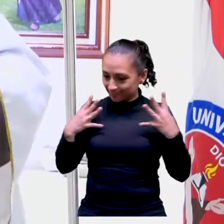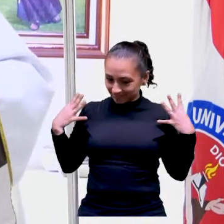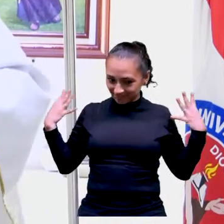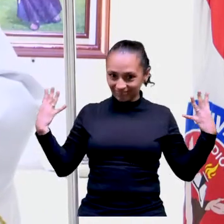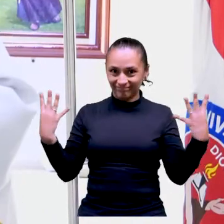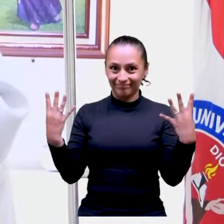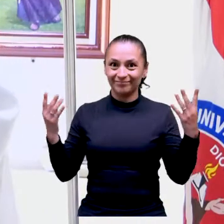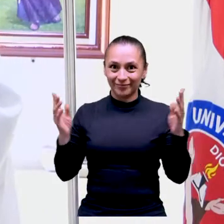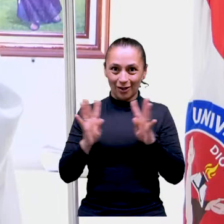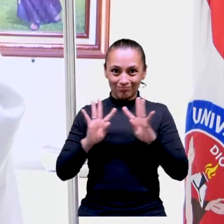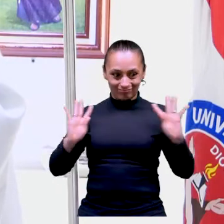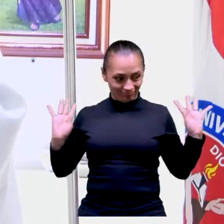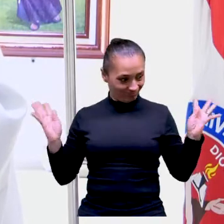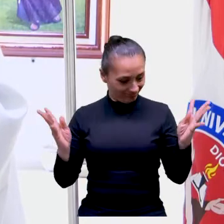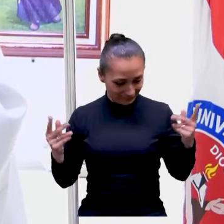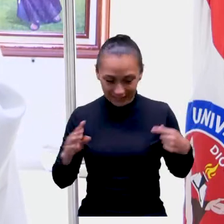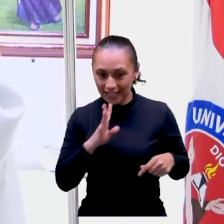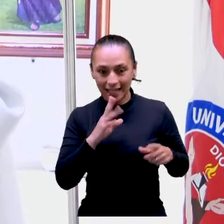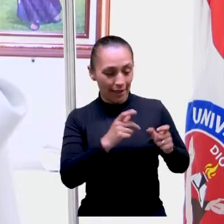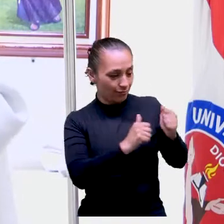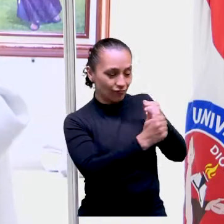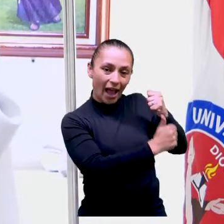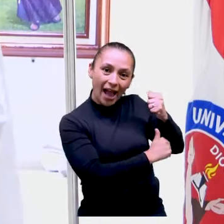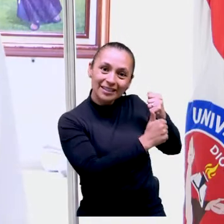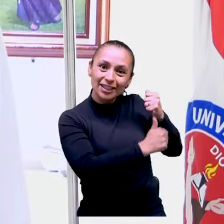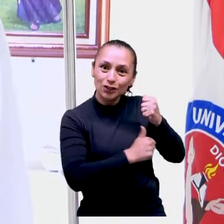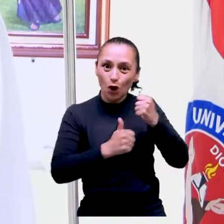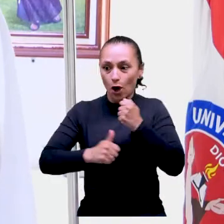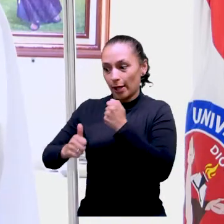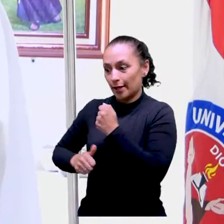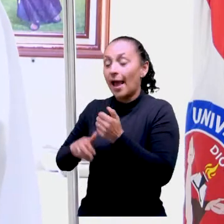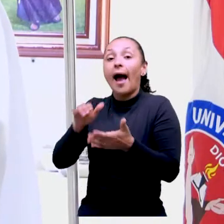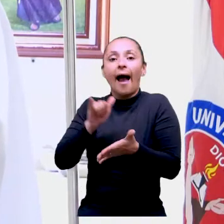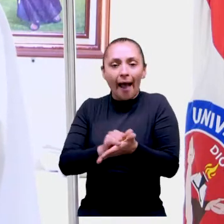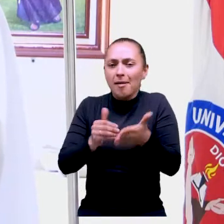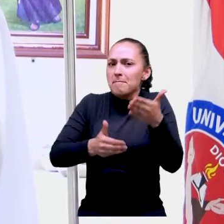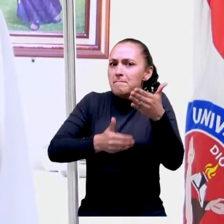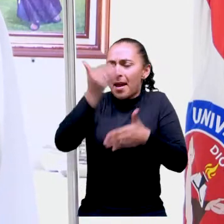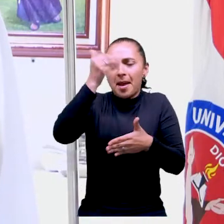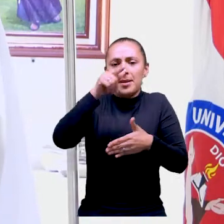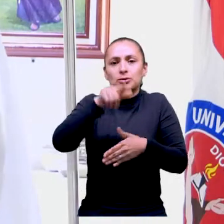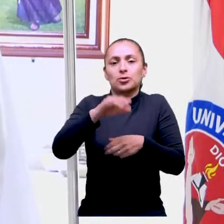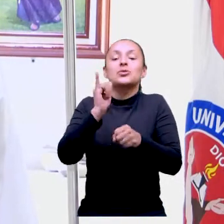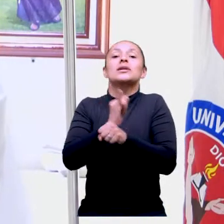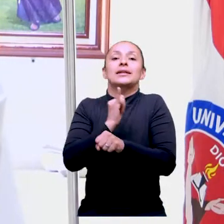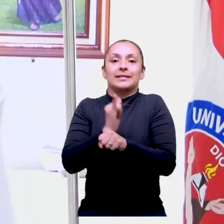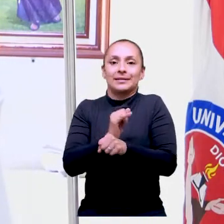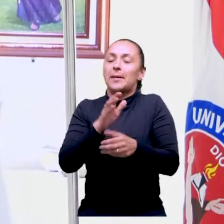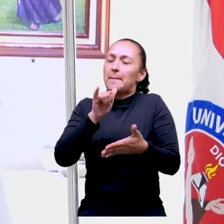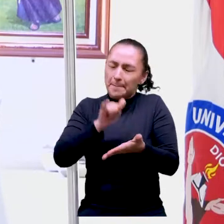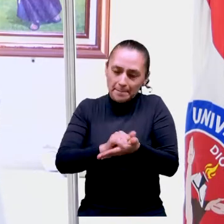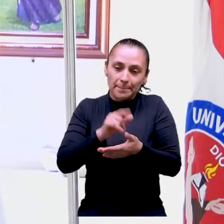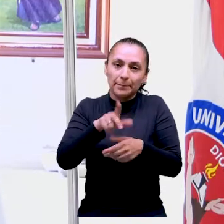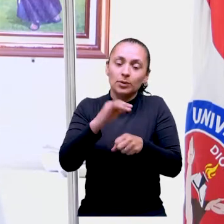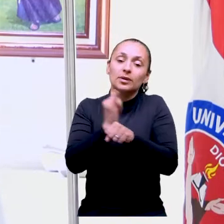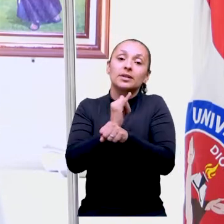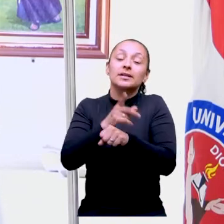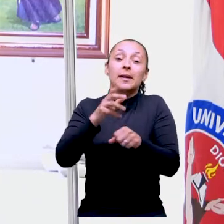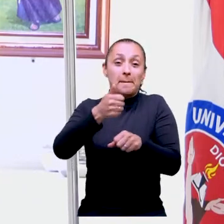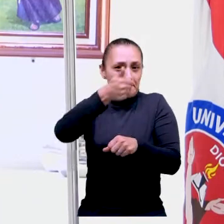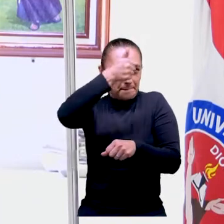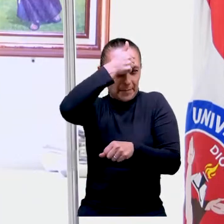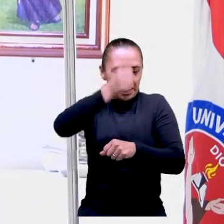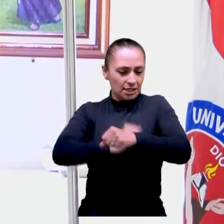todas las personas que él tiene como asesores desde aquí comienza nuestra iglesia